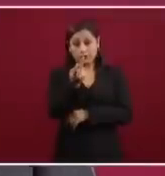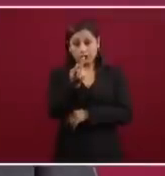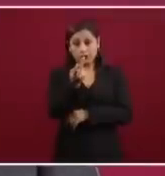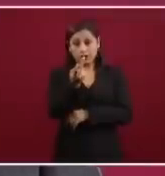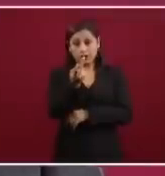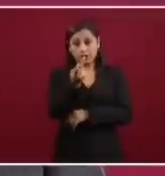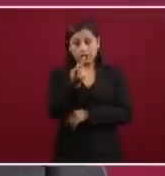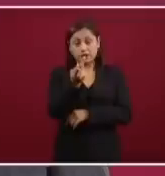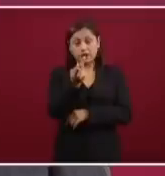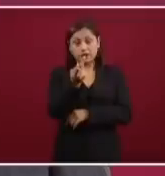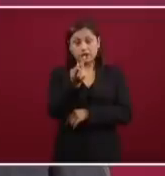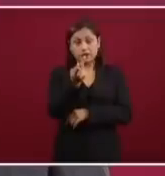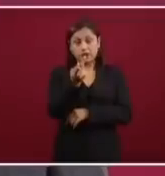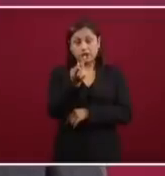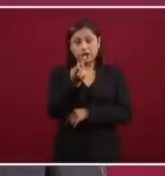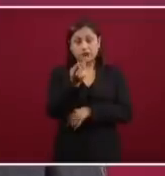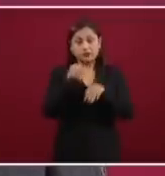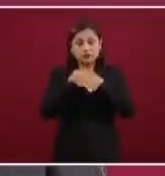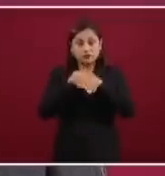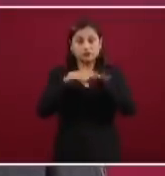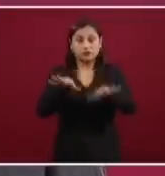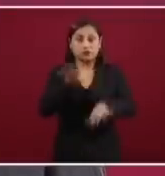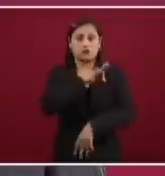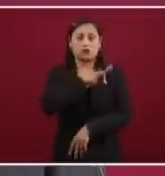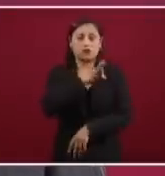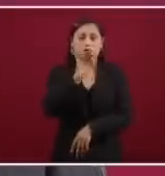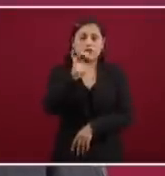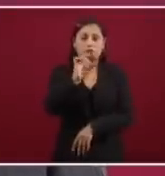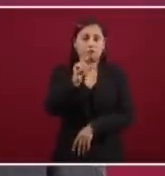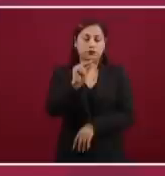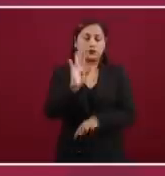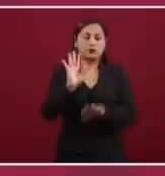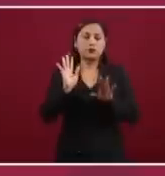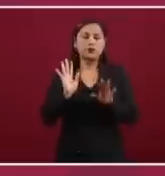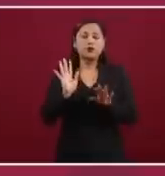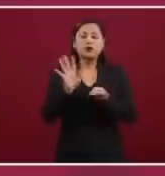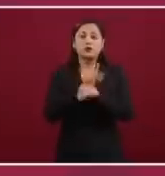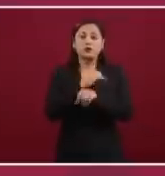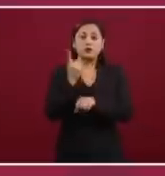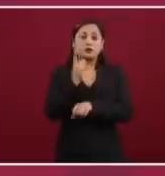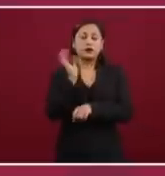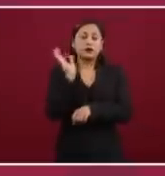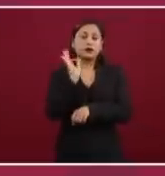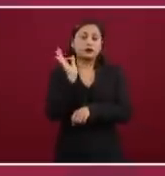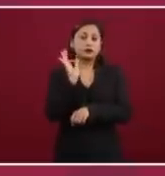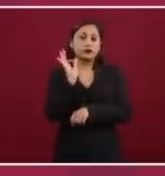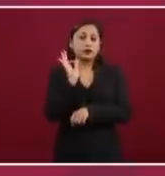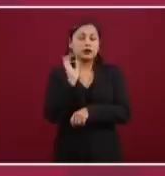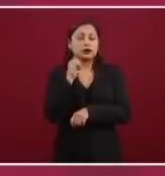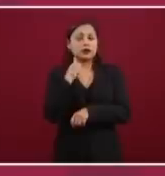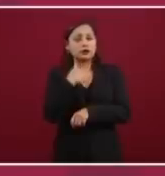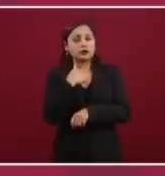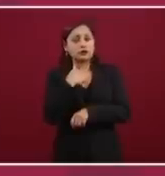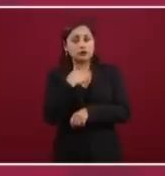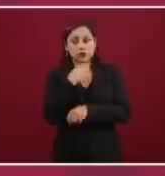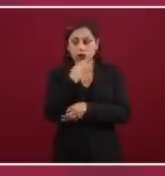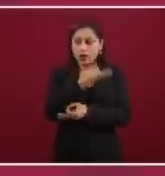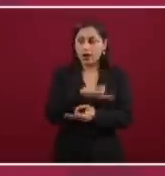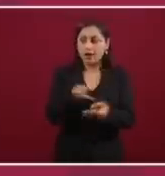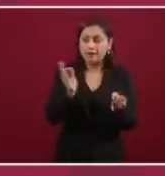cometemos una imprudencia o se infringe alguna